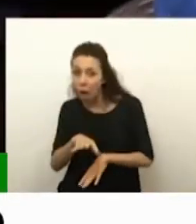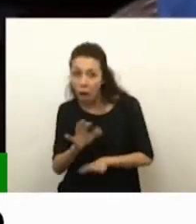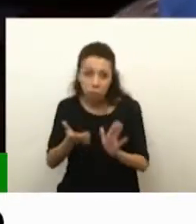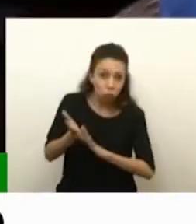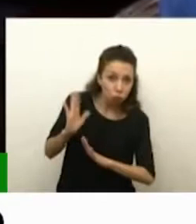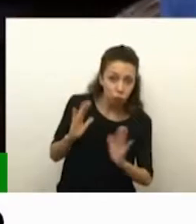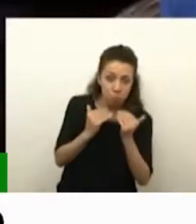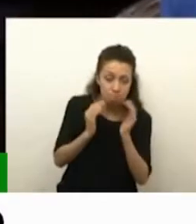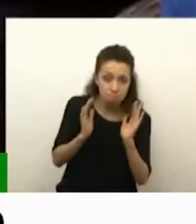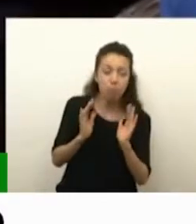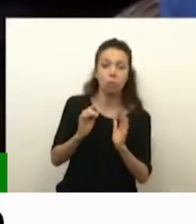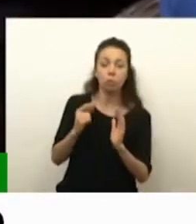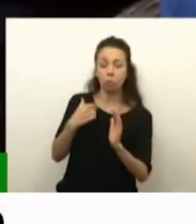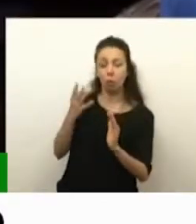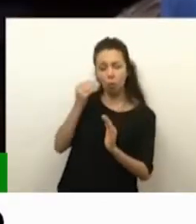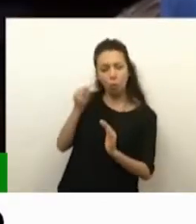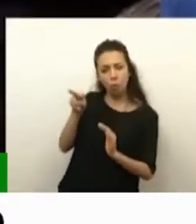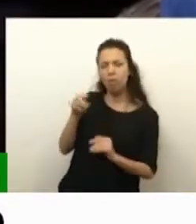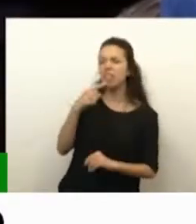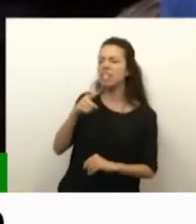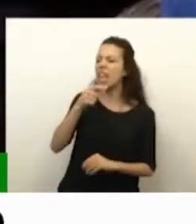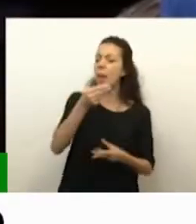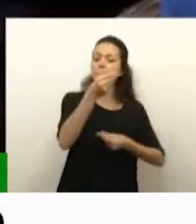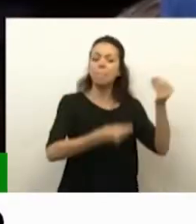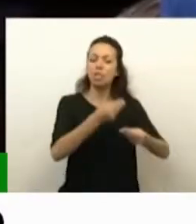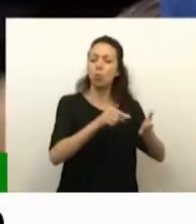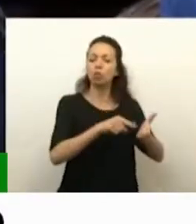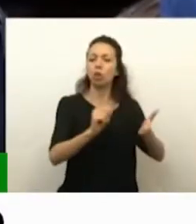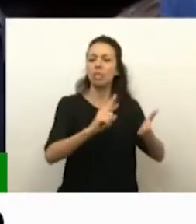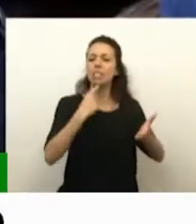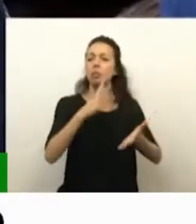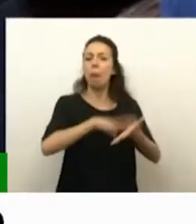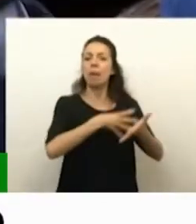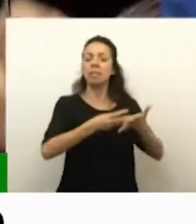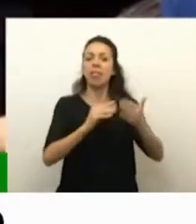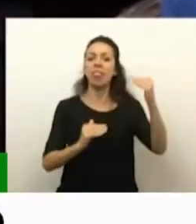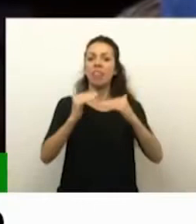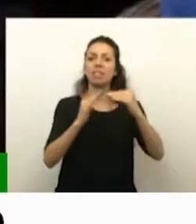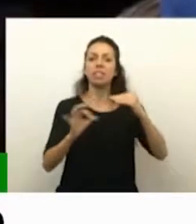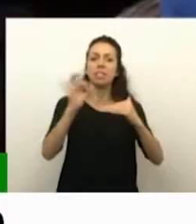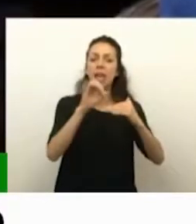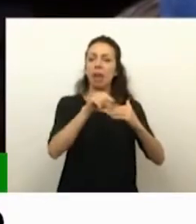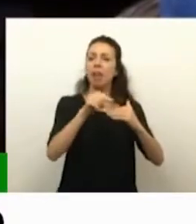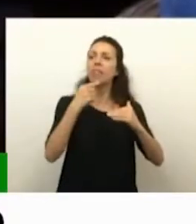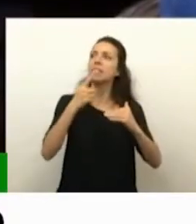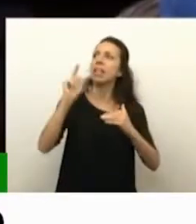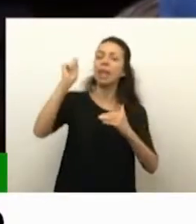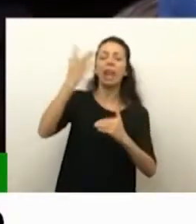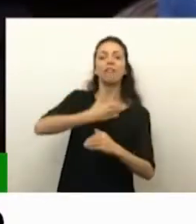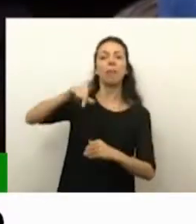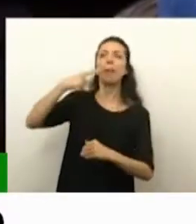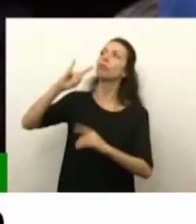que este no es un presupuesto, es una planilla del déficit cero diseñado bajo la planificación del Fondo Monetario